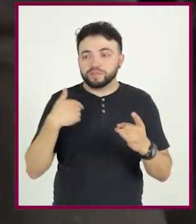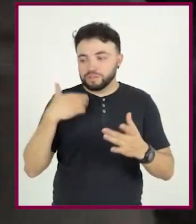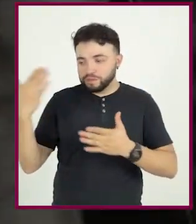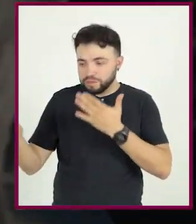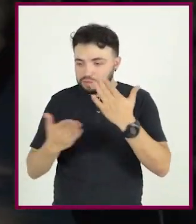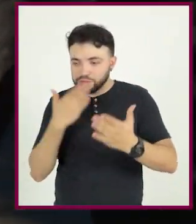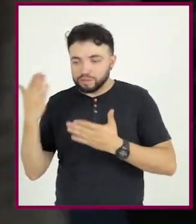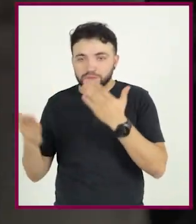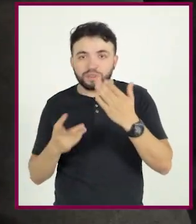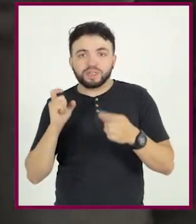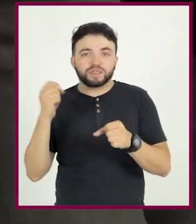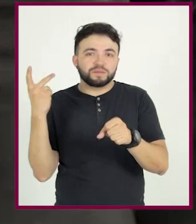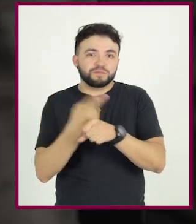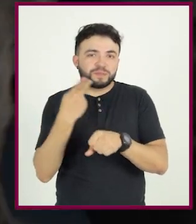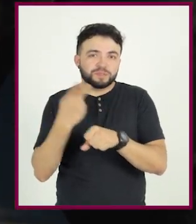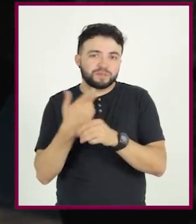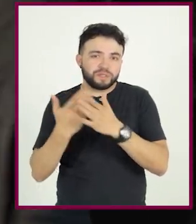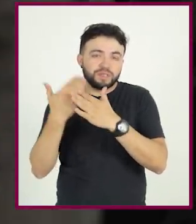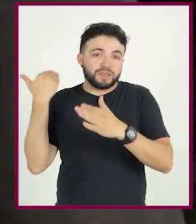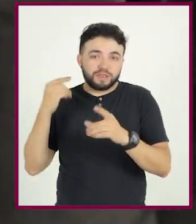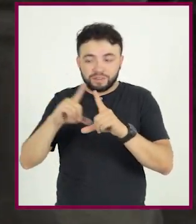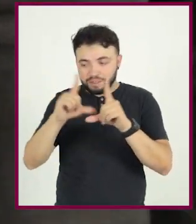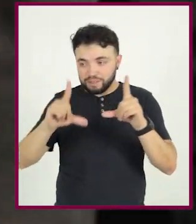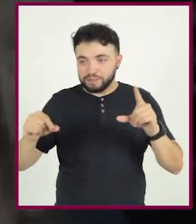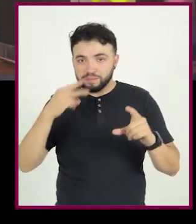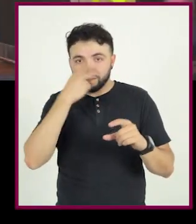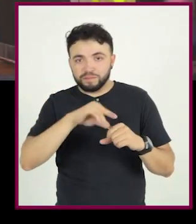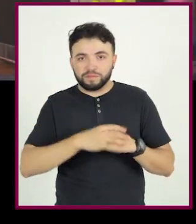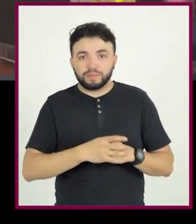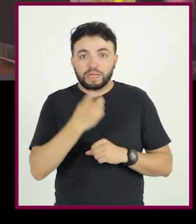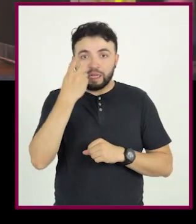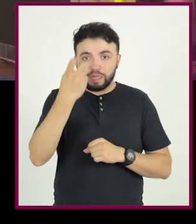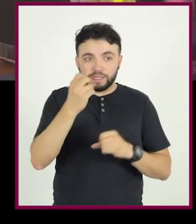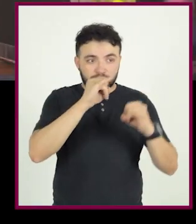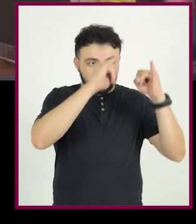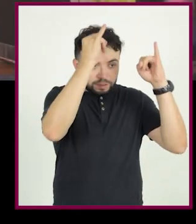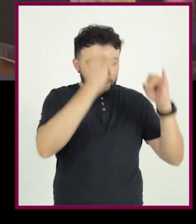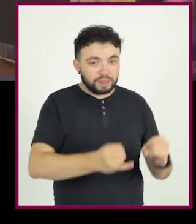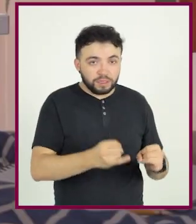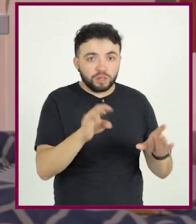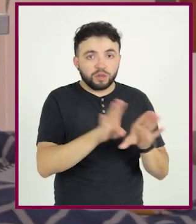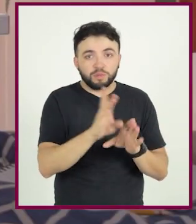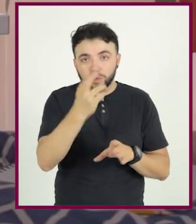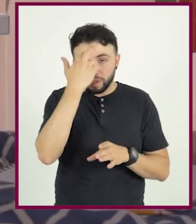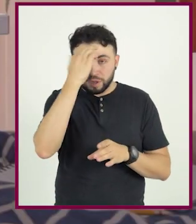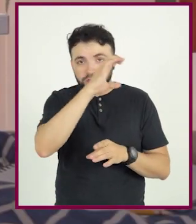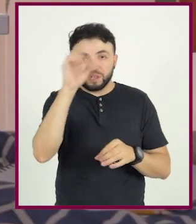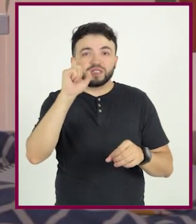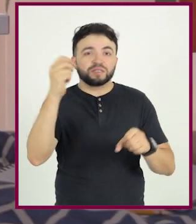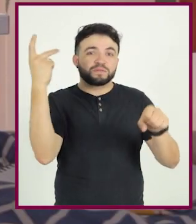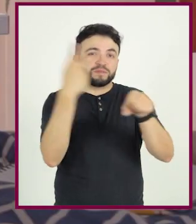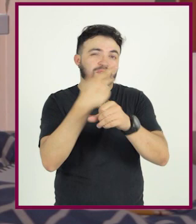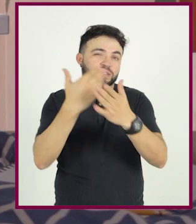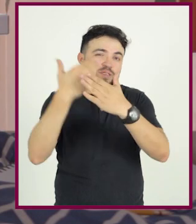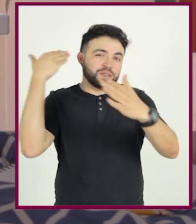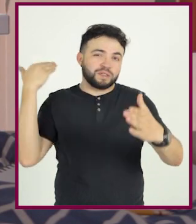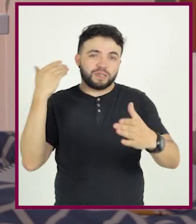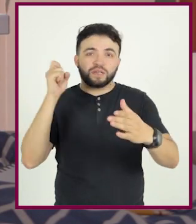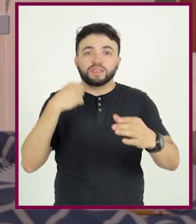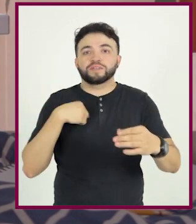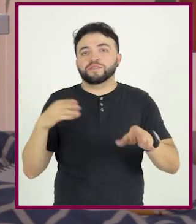la conciencia histórica que nace cuando estudiamos los acontecimientos que han ocurrido en nuestro país. Esa identidad está basada en